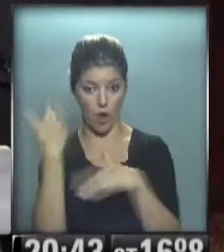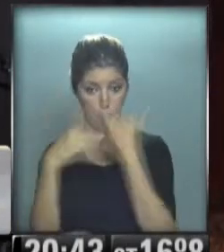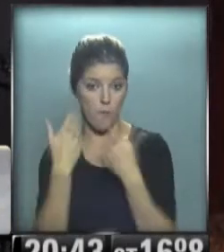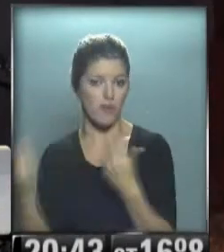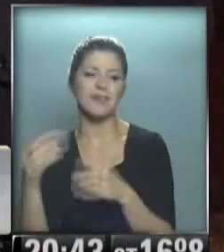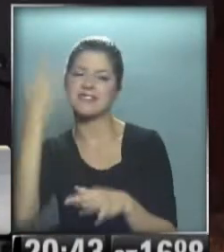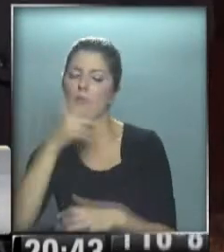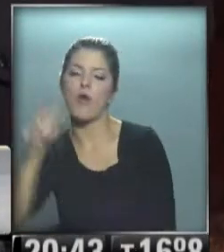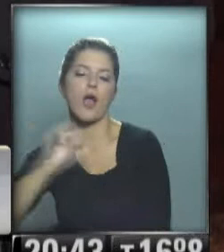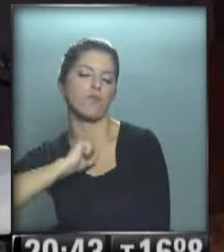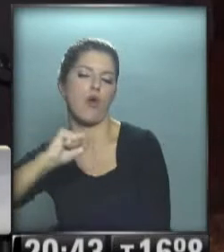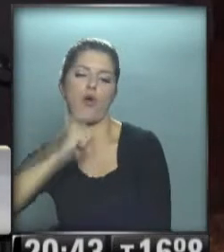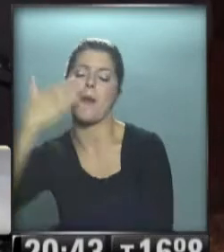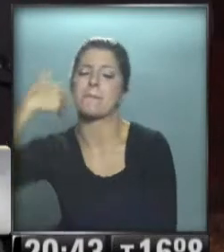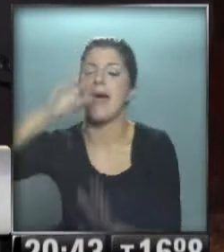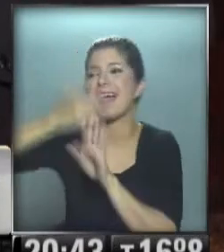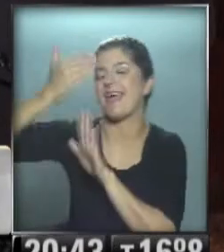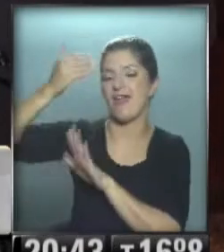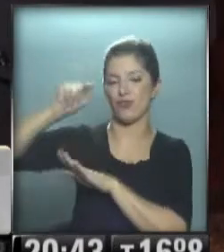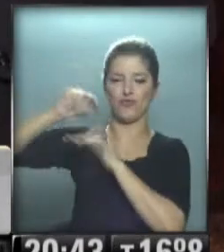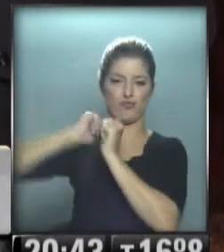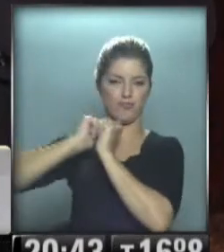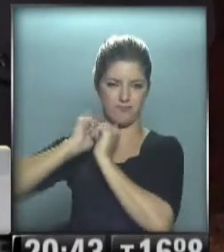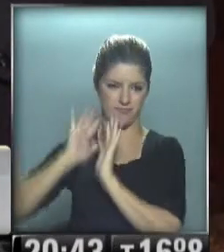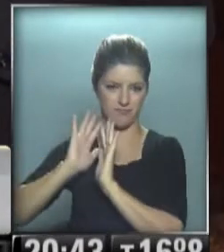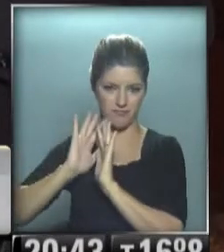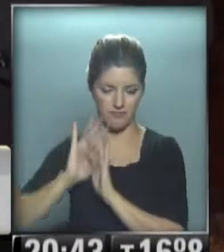hubiera convertido muchísimos más goles de los que convirtió en su momento.